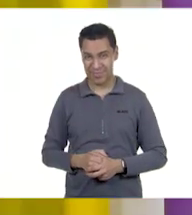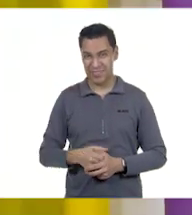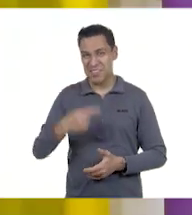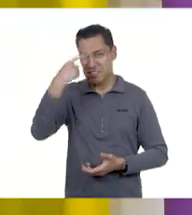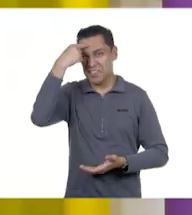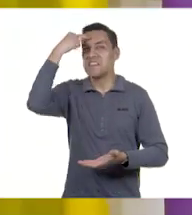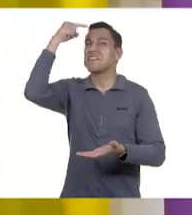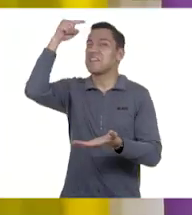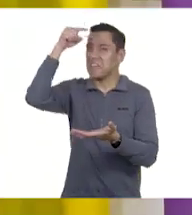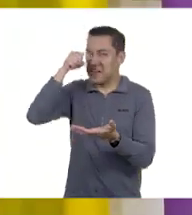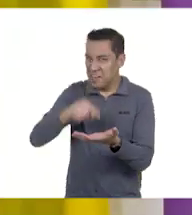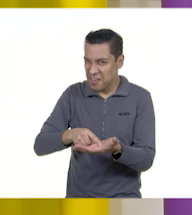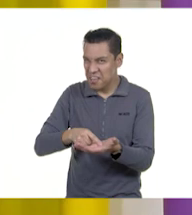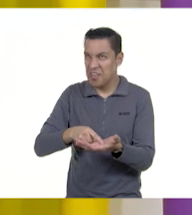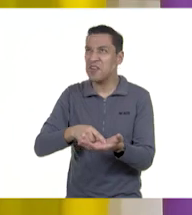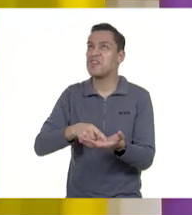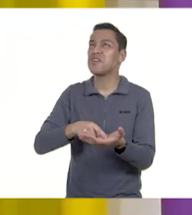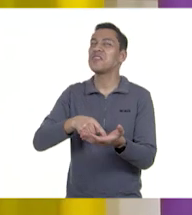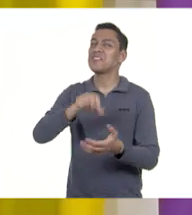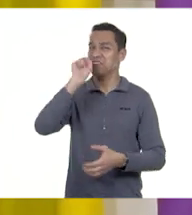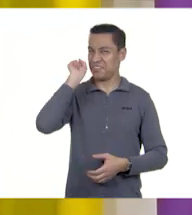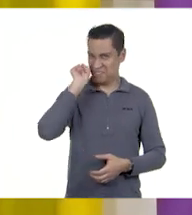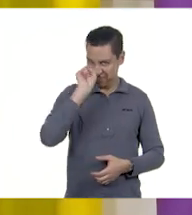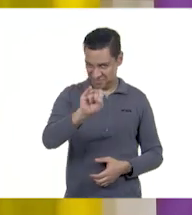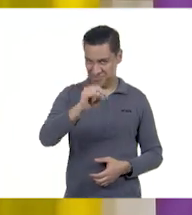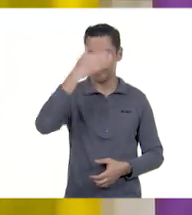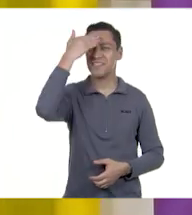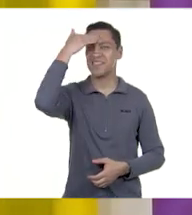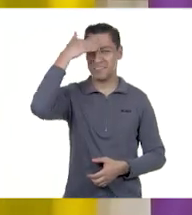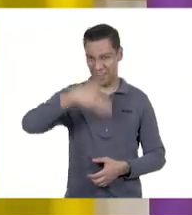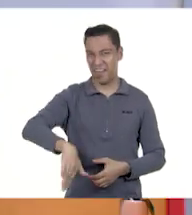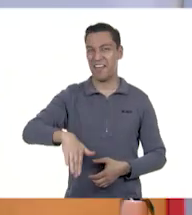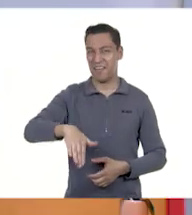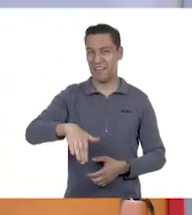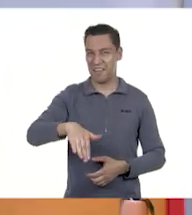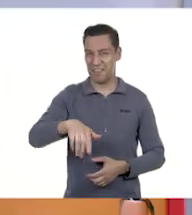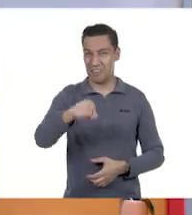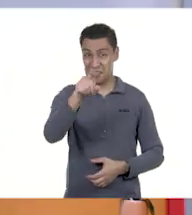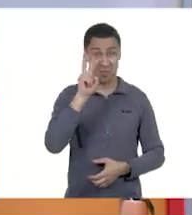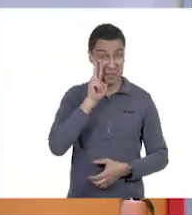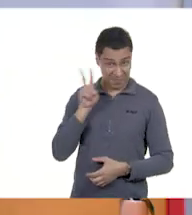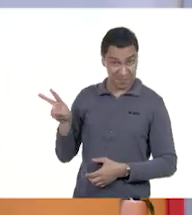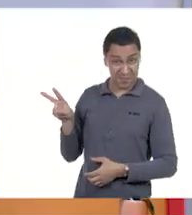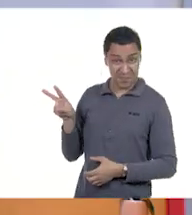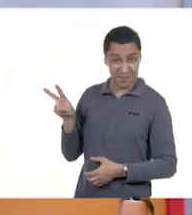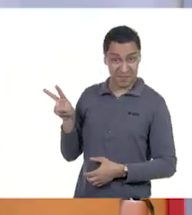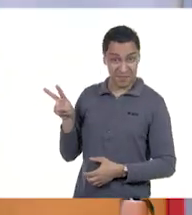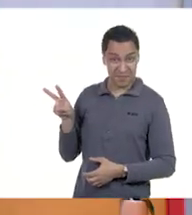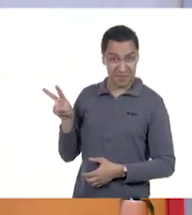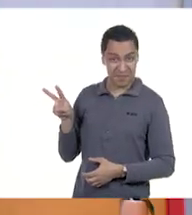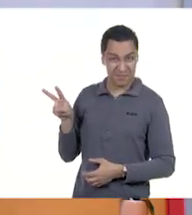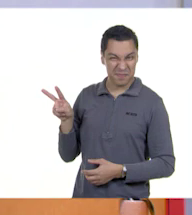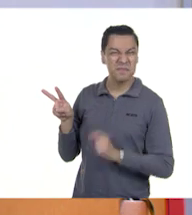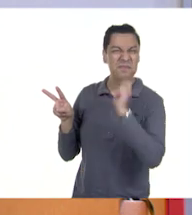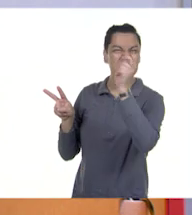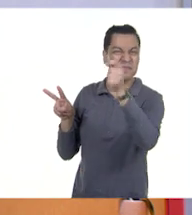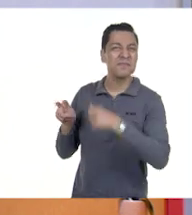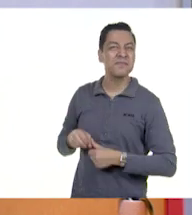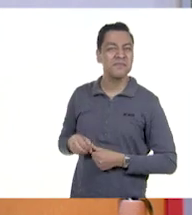Creo que ya sé lo que representó Lenny en esta ocasión. ¿Ustedes en casa lograron descifrarlo? ¿Sí?